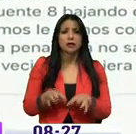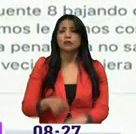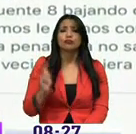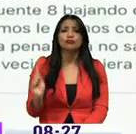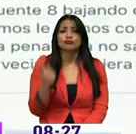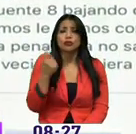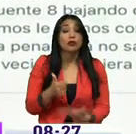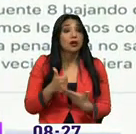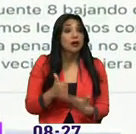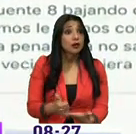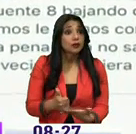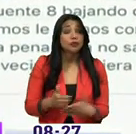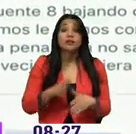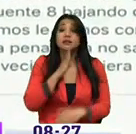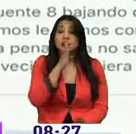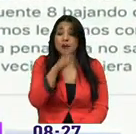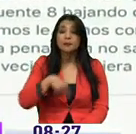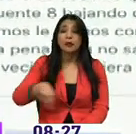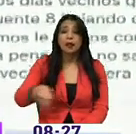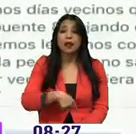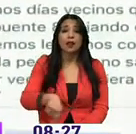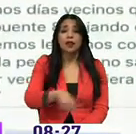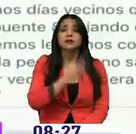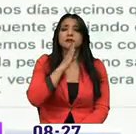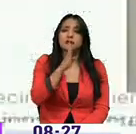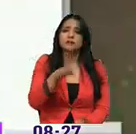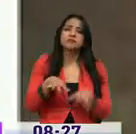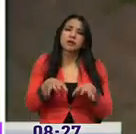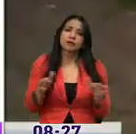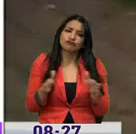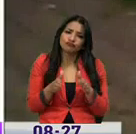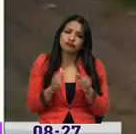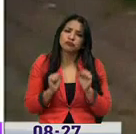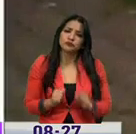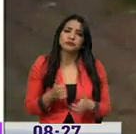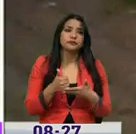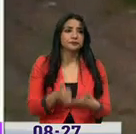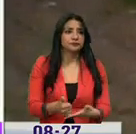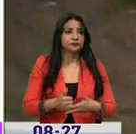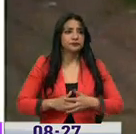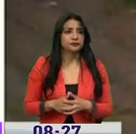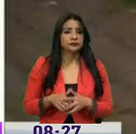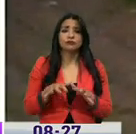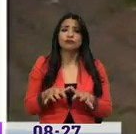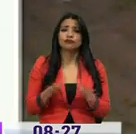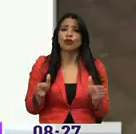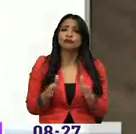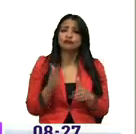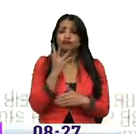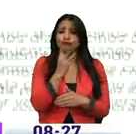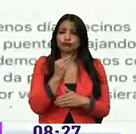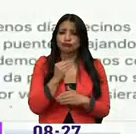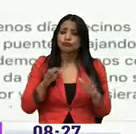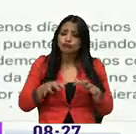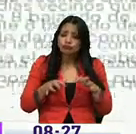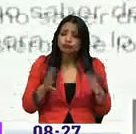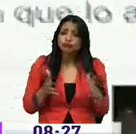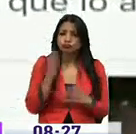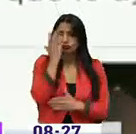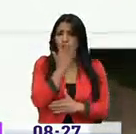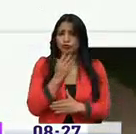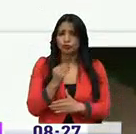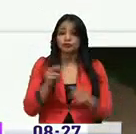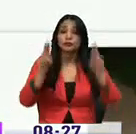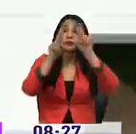el no saber cómo podríamos ayudarlo. Siempre está, por favor, vecinos, un cachorrito. Miren este. Es un bebé hermoso. Es un bebé lindo. Miren, por